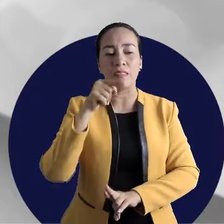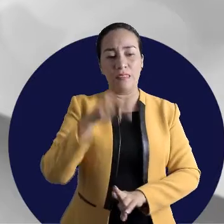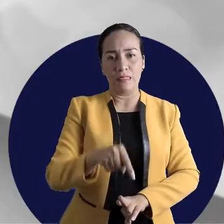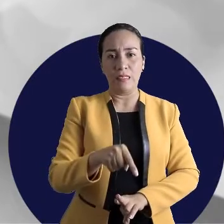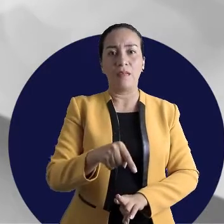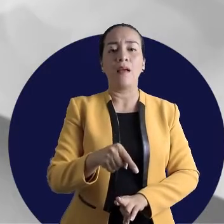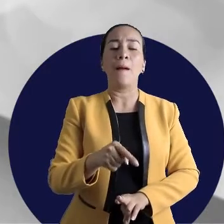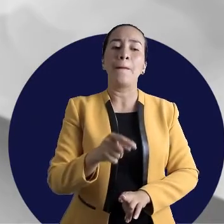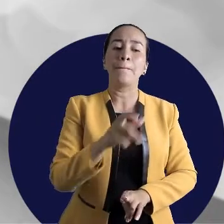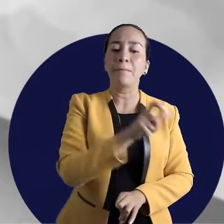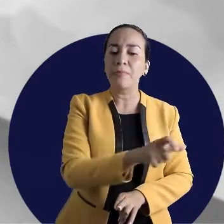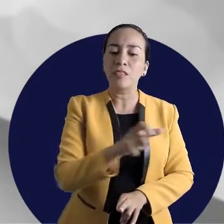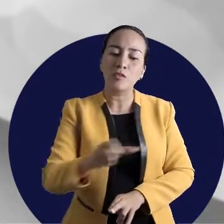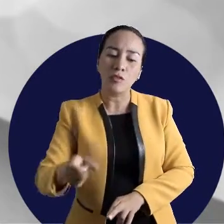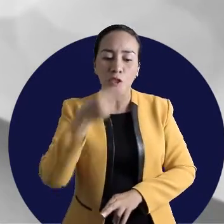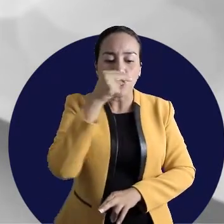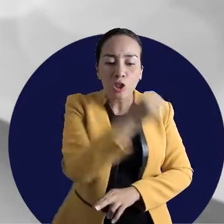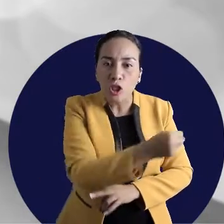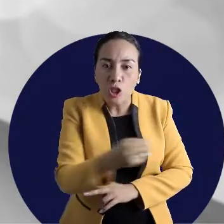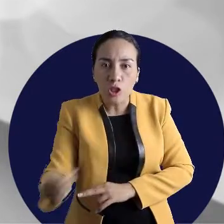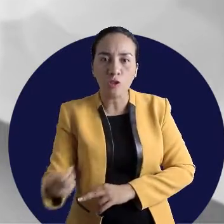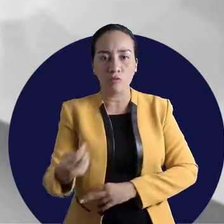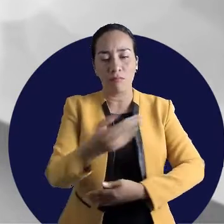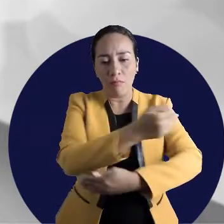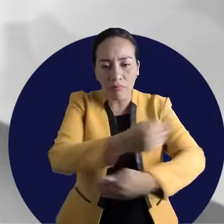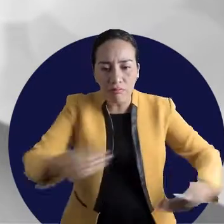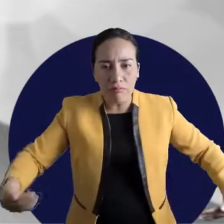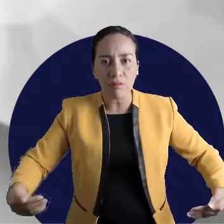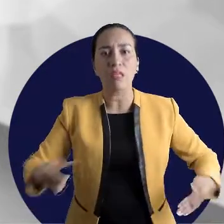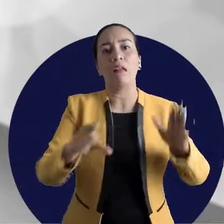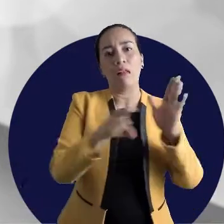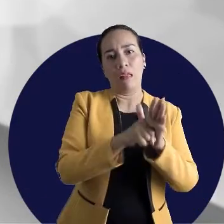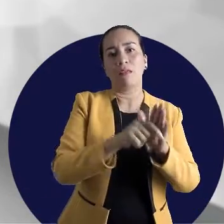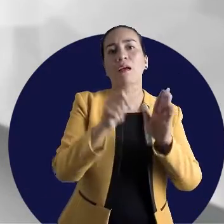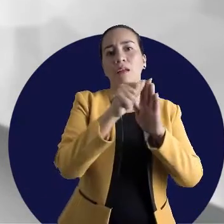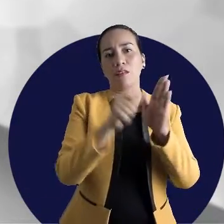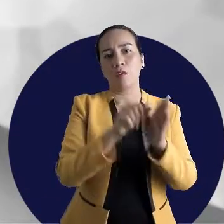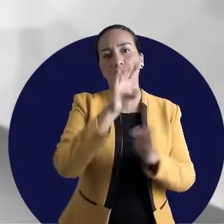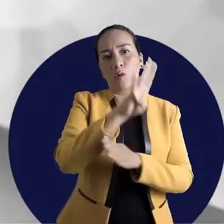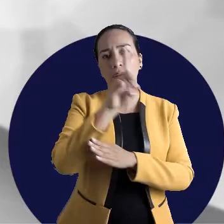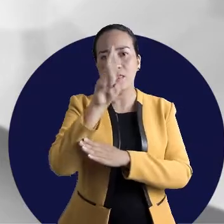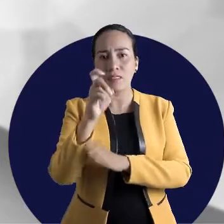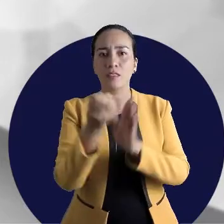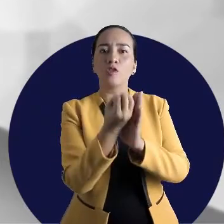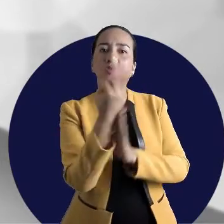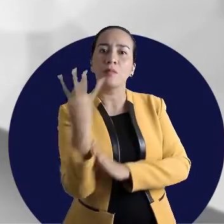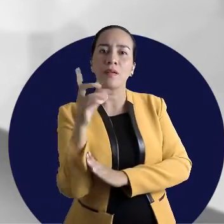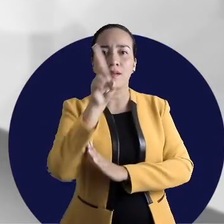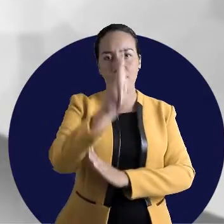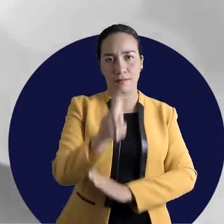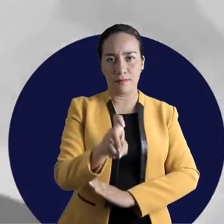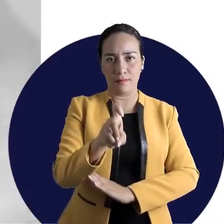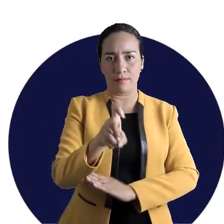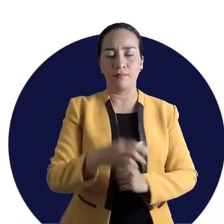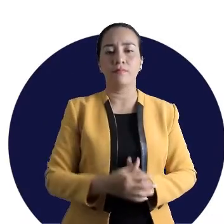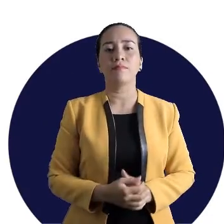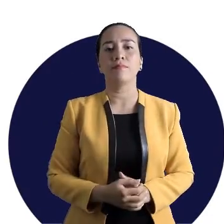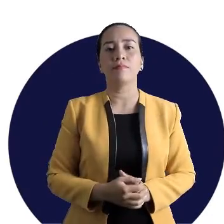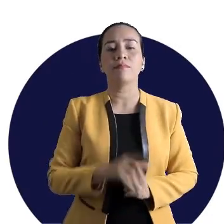Permitiendo la atención médica de los menores de edad, Ley de Infancia y Adolescencia, artículo 46, numeral 6.